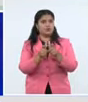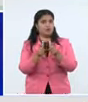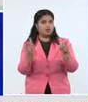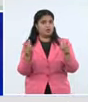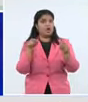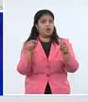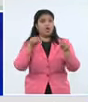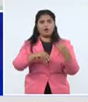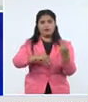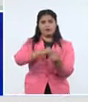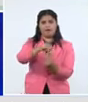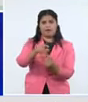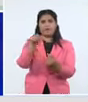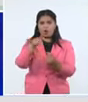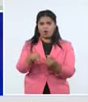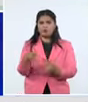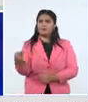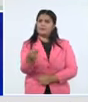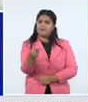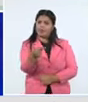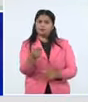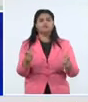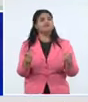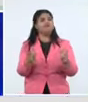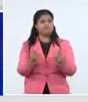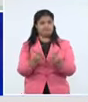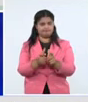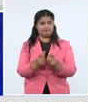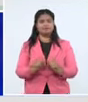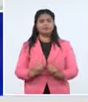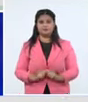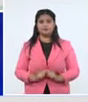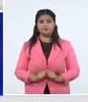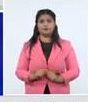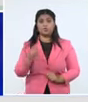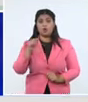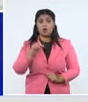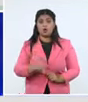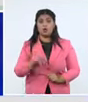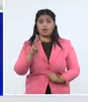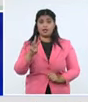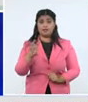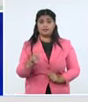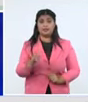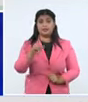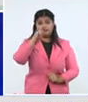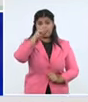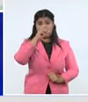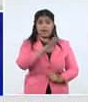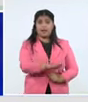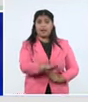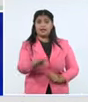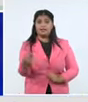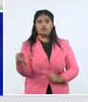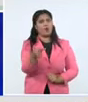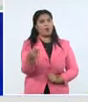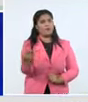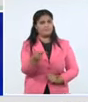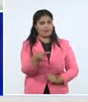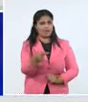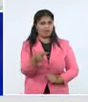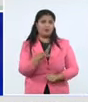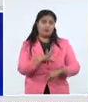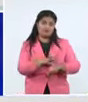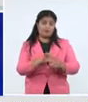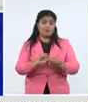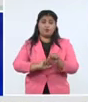se reportan, como se puede ver también en el gráfico, 30 casos pediátricos menos y la cifra más